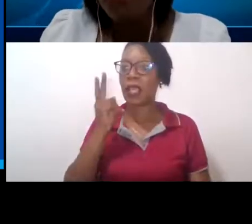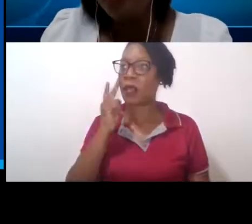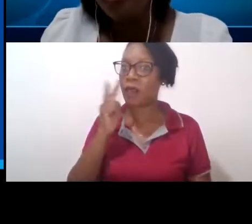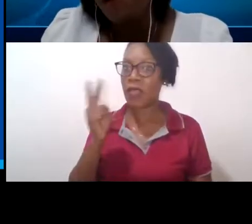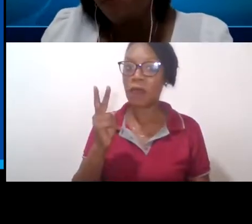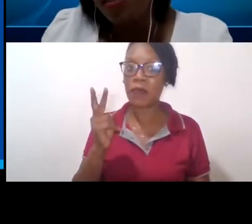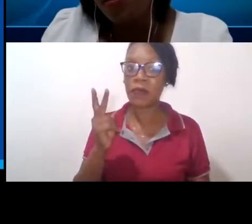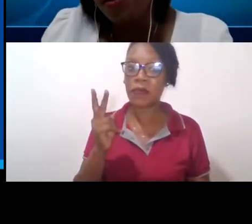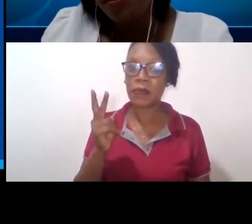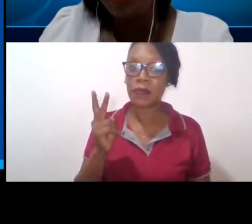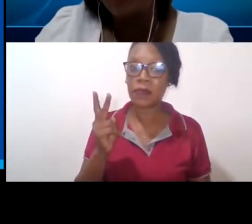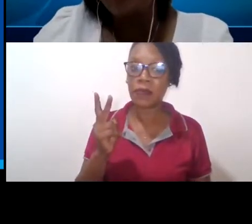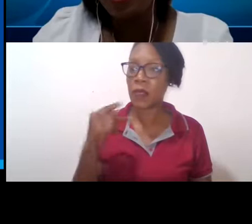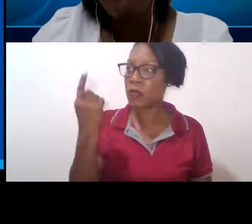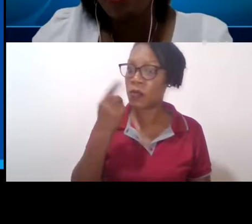solo vimos a Pedro